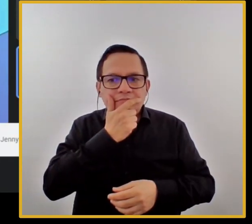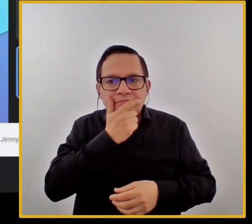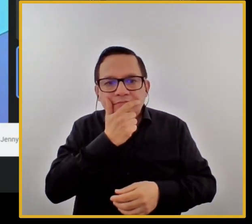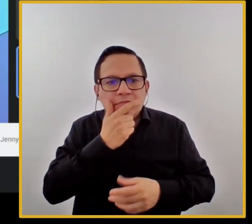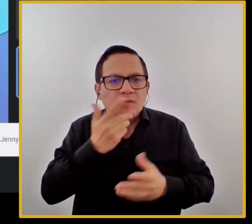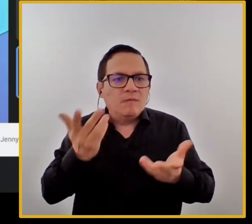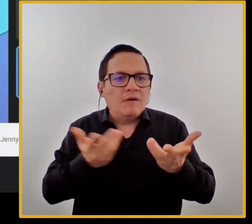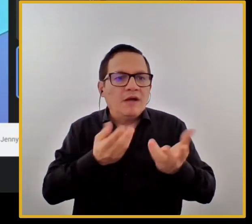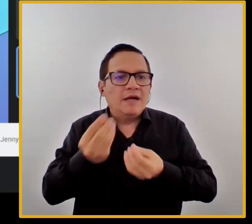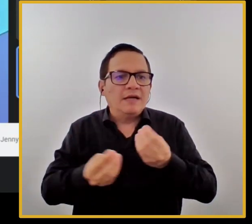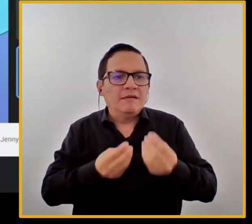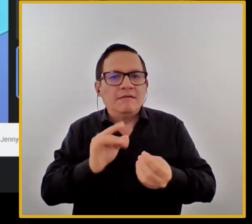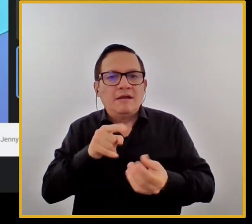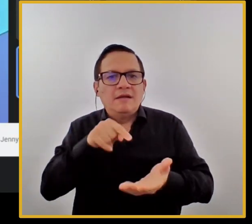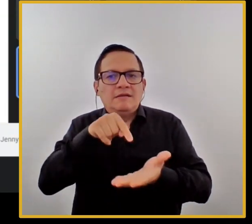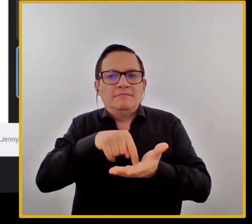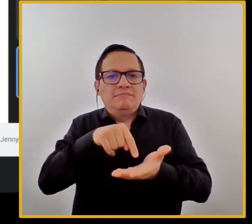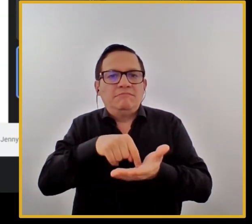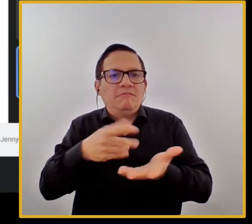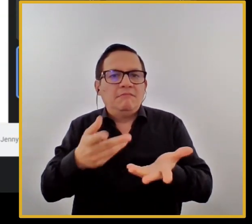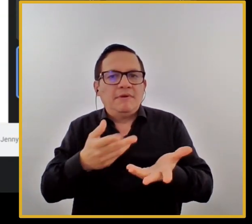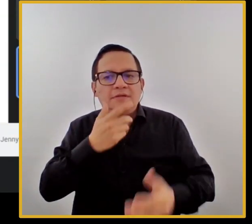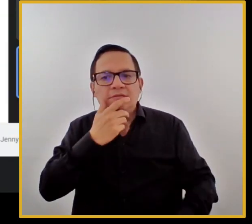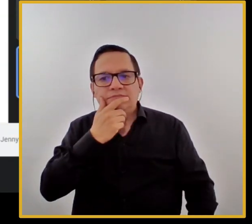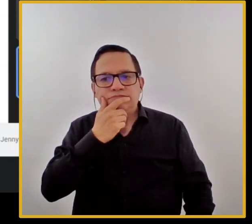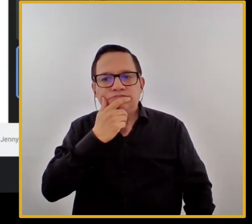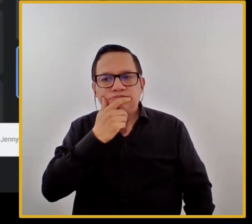pendientes allí de